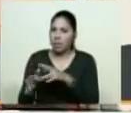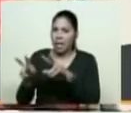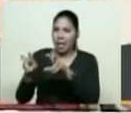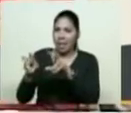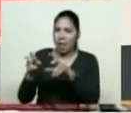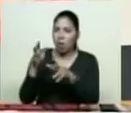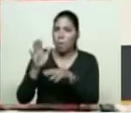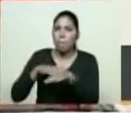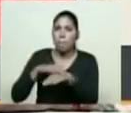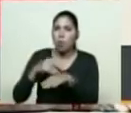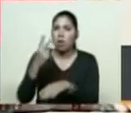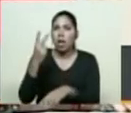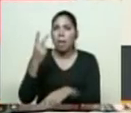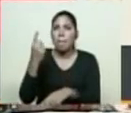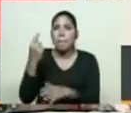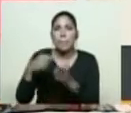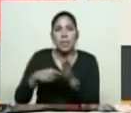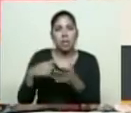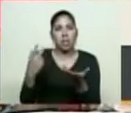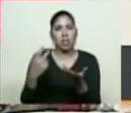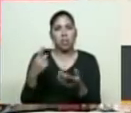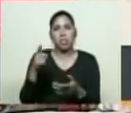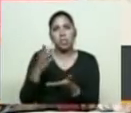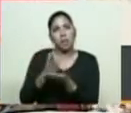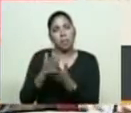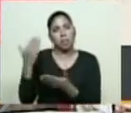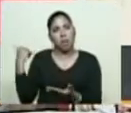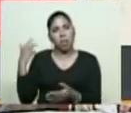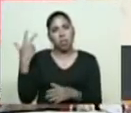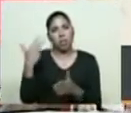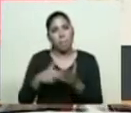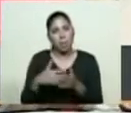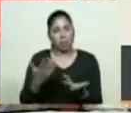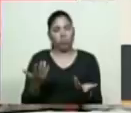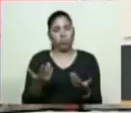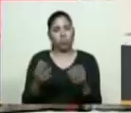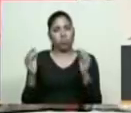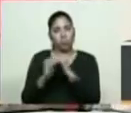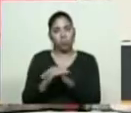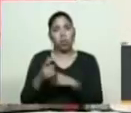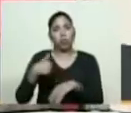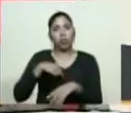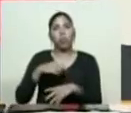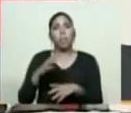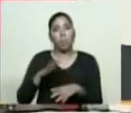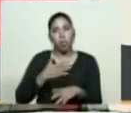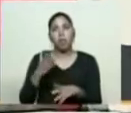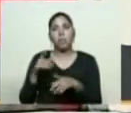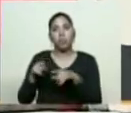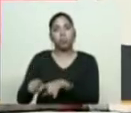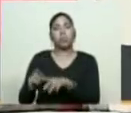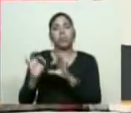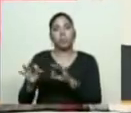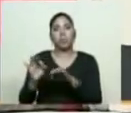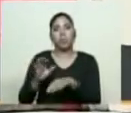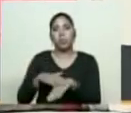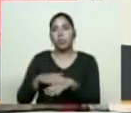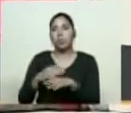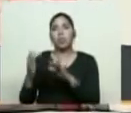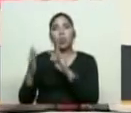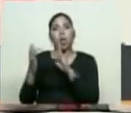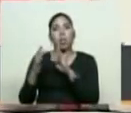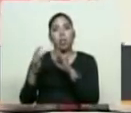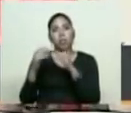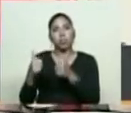rápidamente para mover a la gente para que vaya a votar. Eso lo podemos hacer en tiempo real, tenemos una organización para hacerlo. Que el resto de los partidos no lo